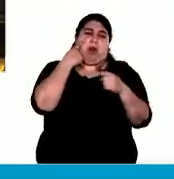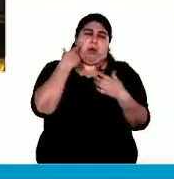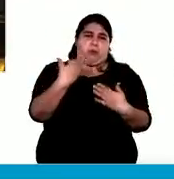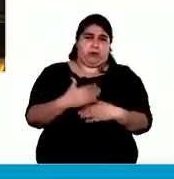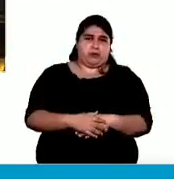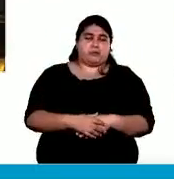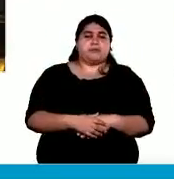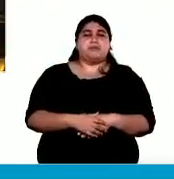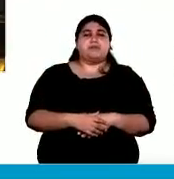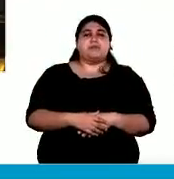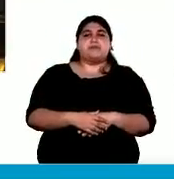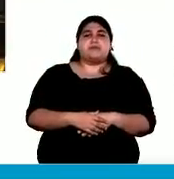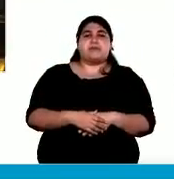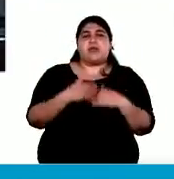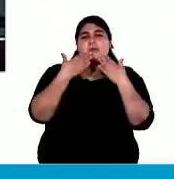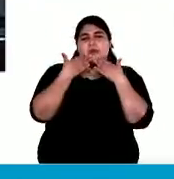gracias señor diputada